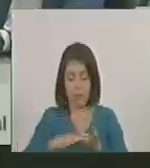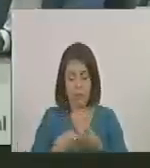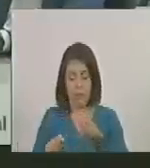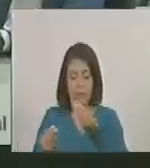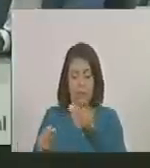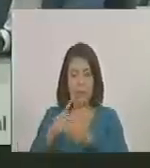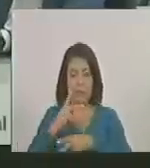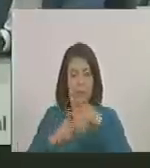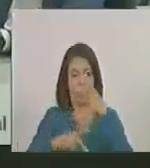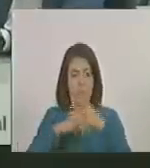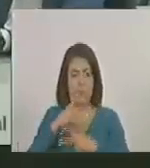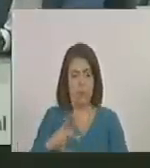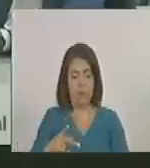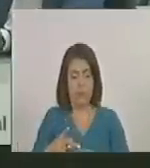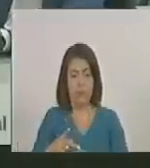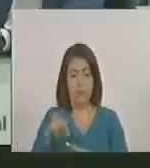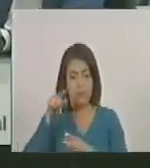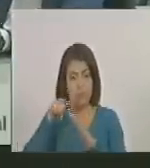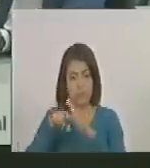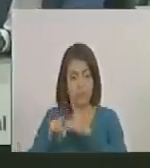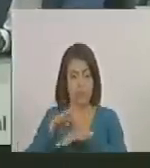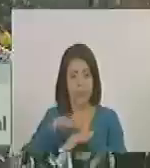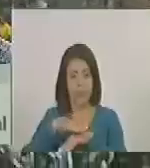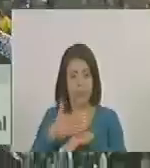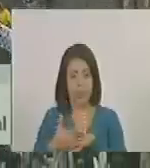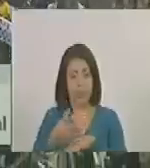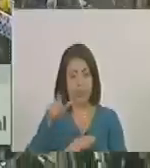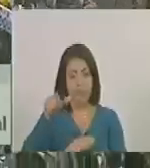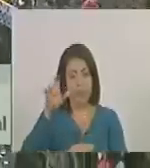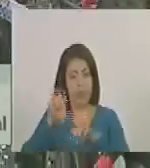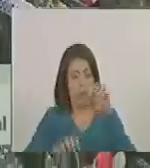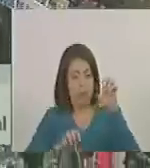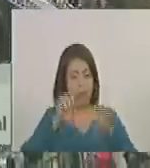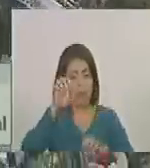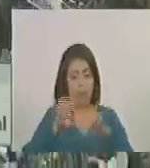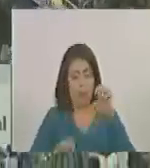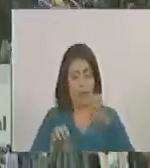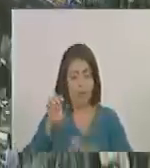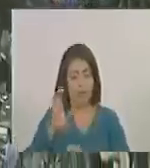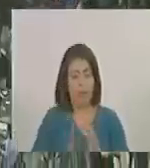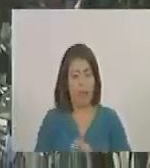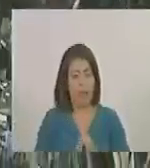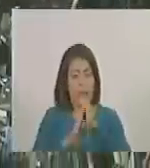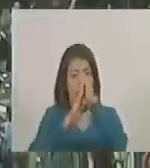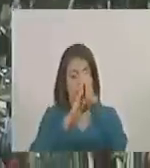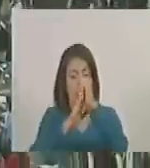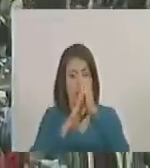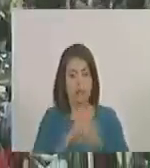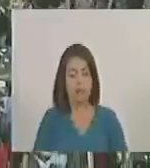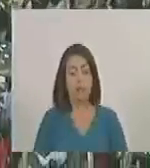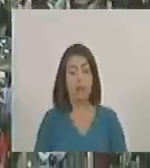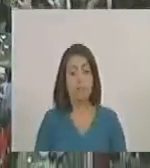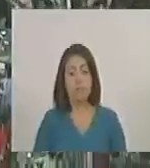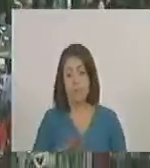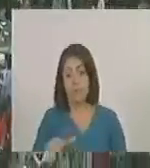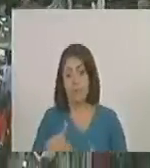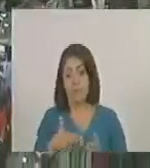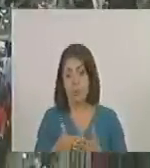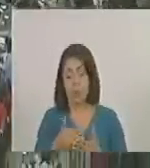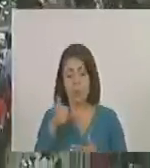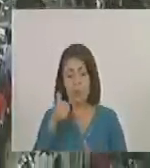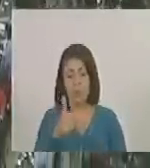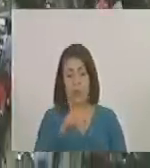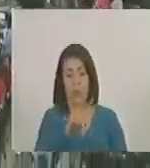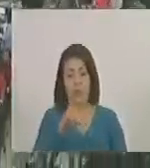documento político central. Porque cuando uno revisa el liderazgo de casi todo el siglo